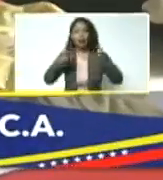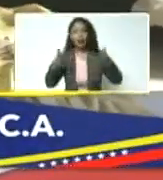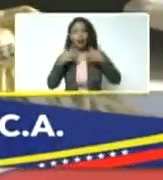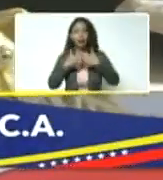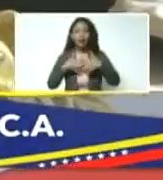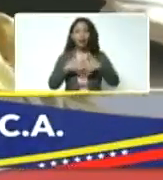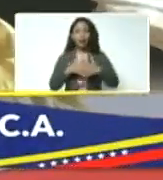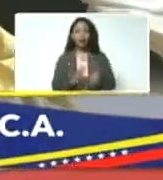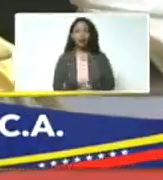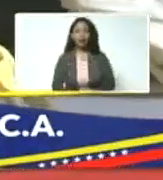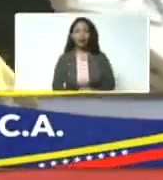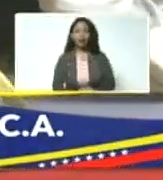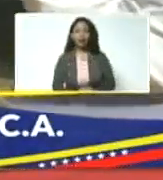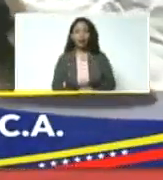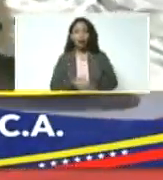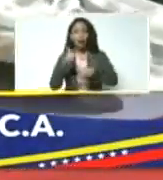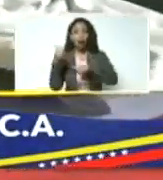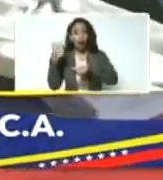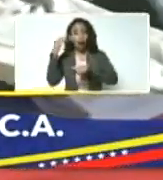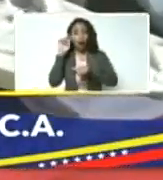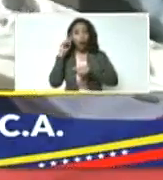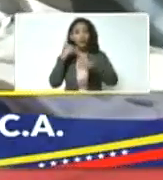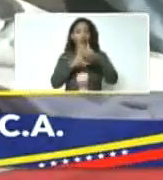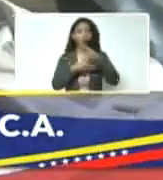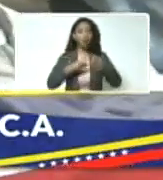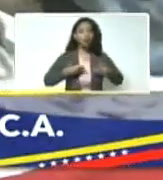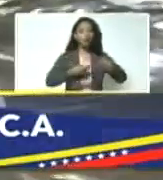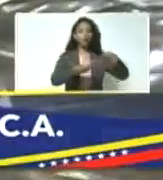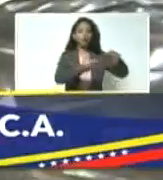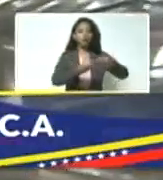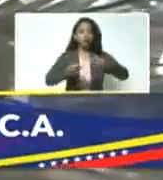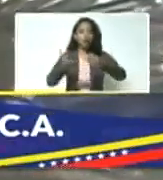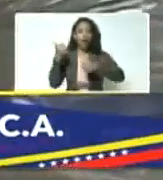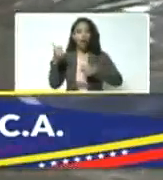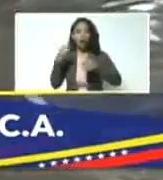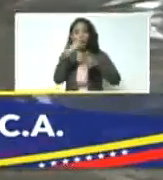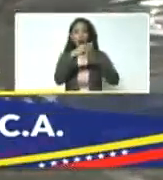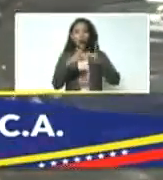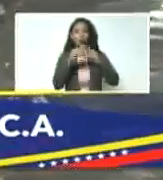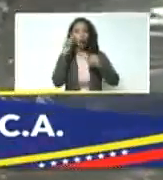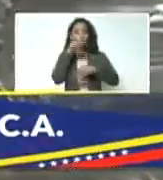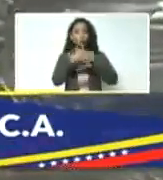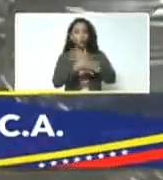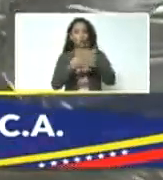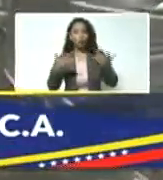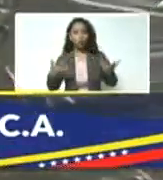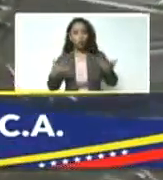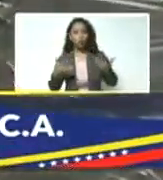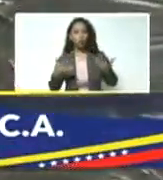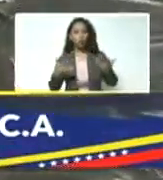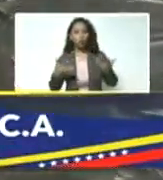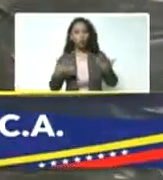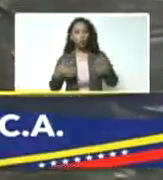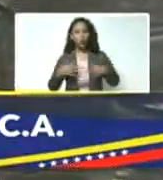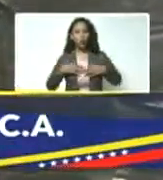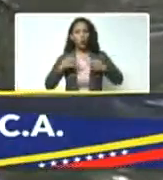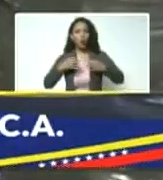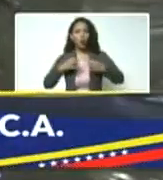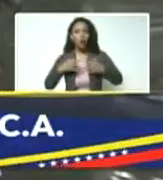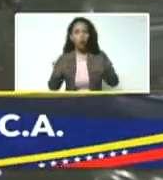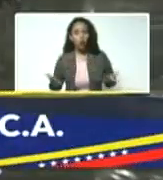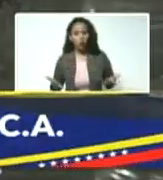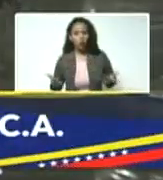industria. Esto aquí se va a distribuir en esos paquetes todo lo que tiene que ver con los uniformes,